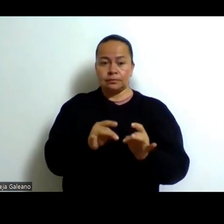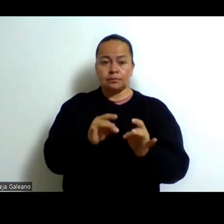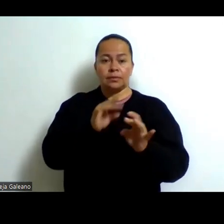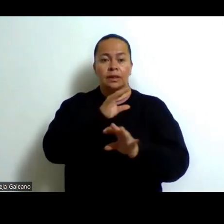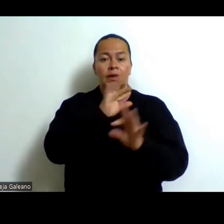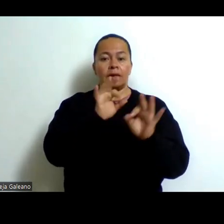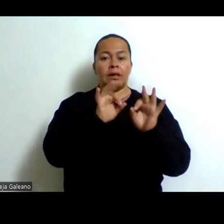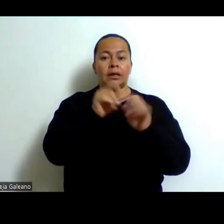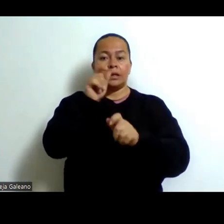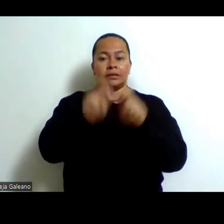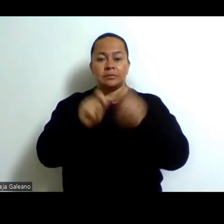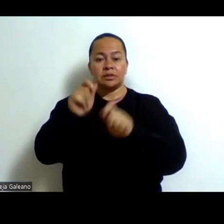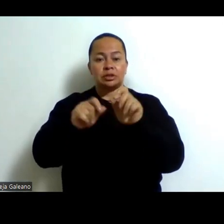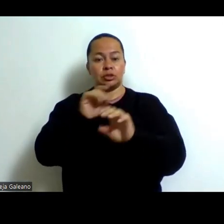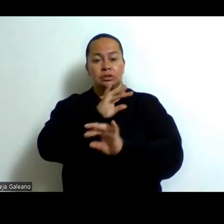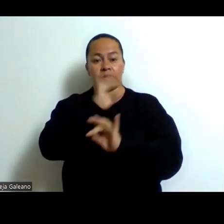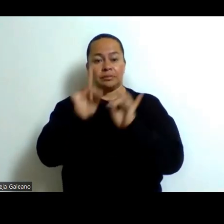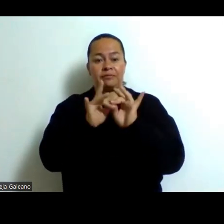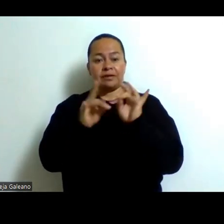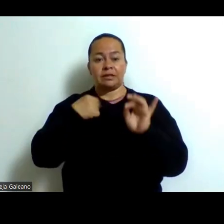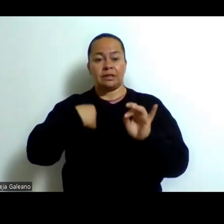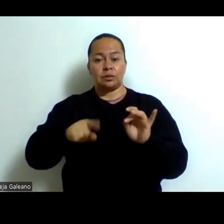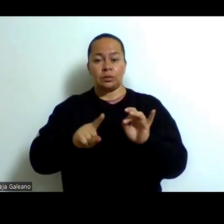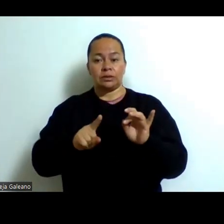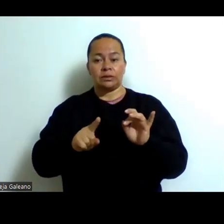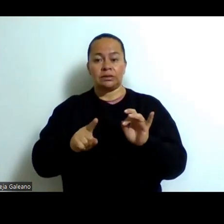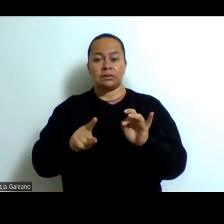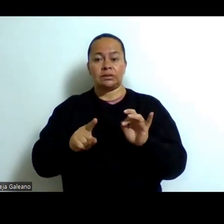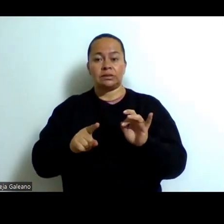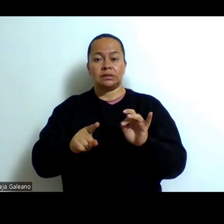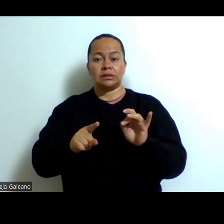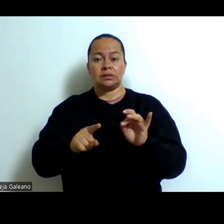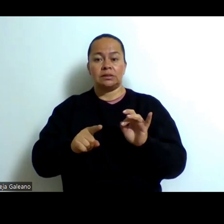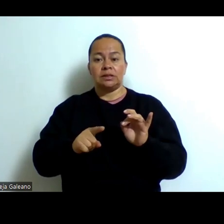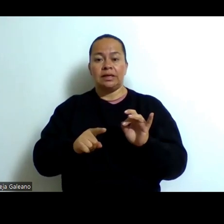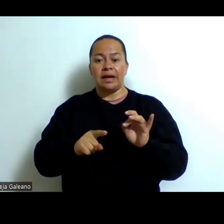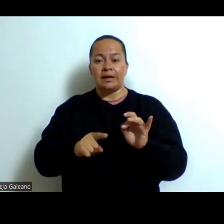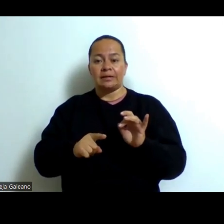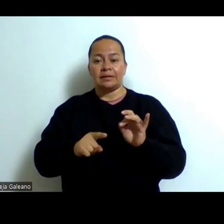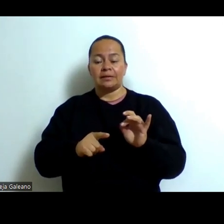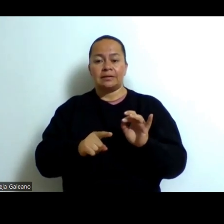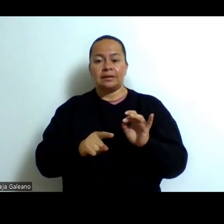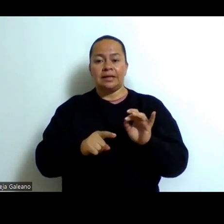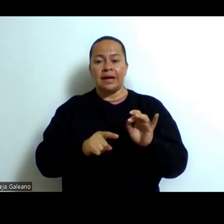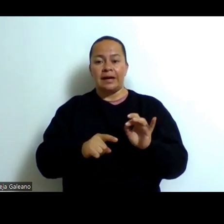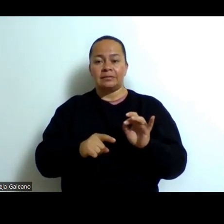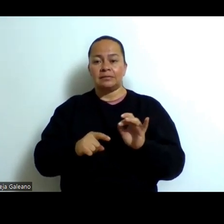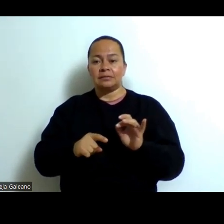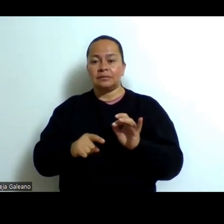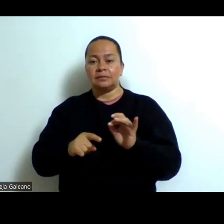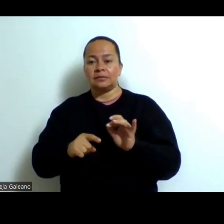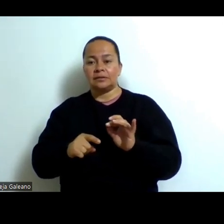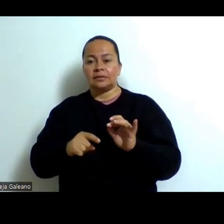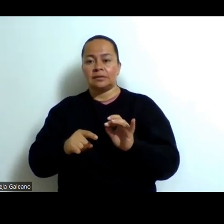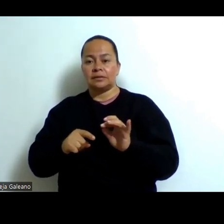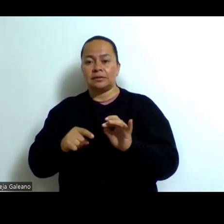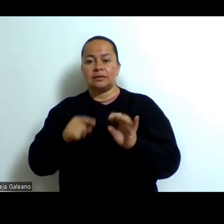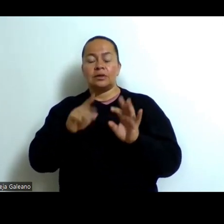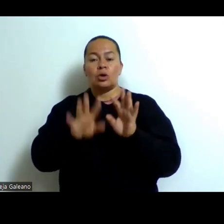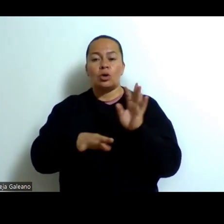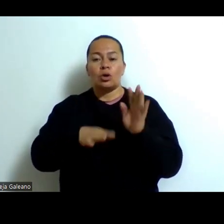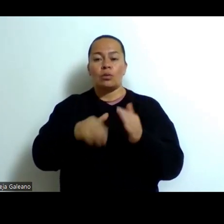perfectas s y en ese sentido también Cómo empezar a